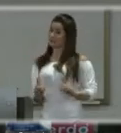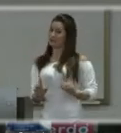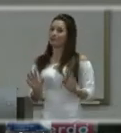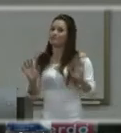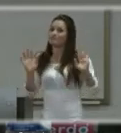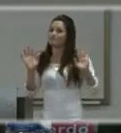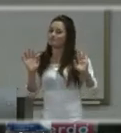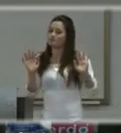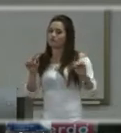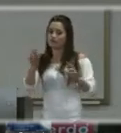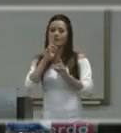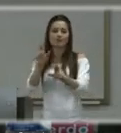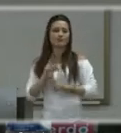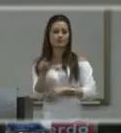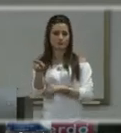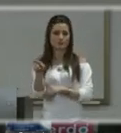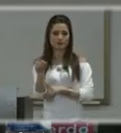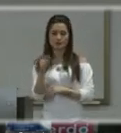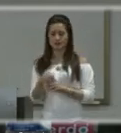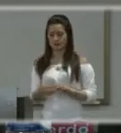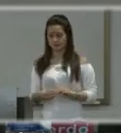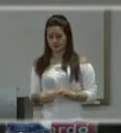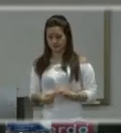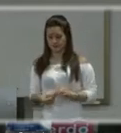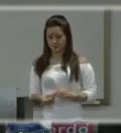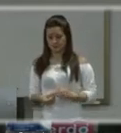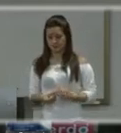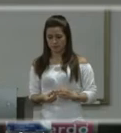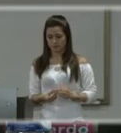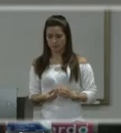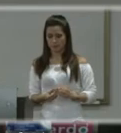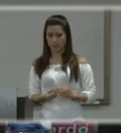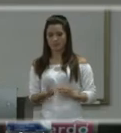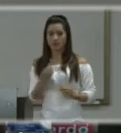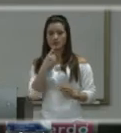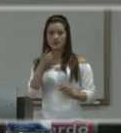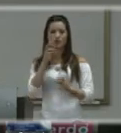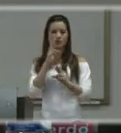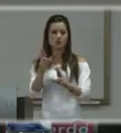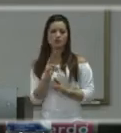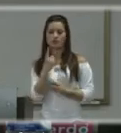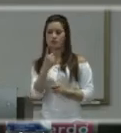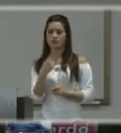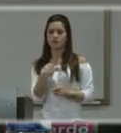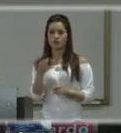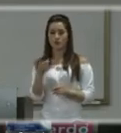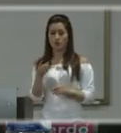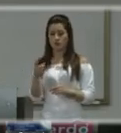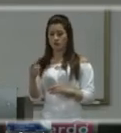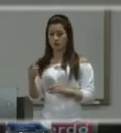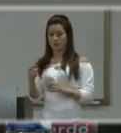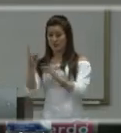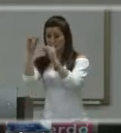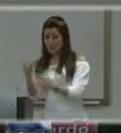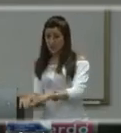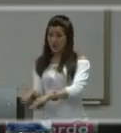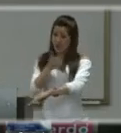complicado, en todo caso, hacer ese examen previo para aportarlo al